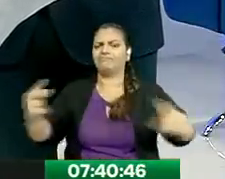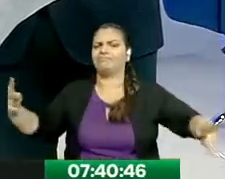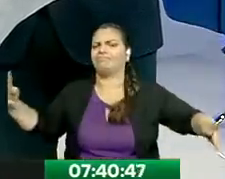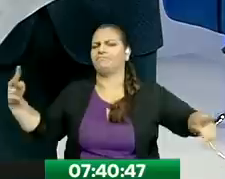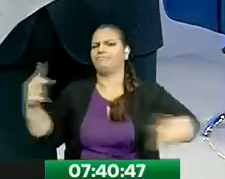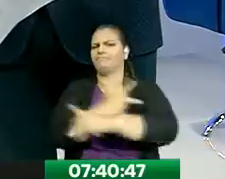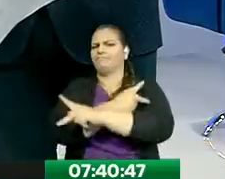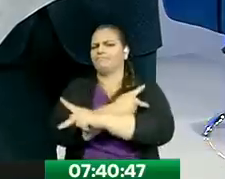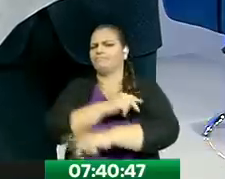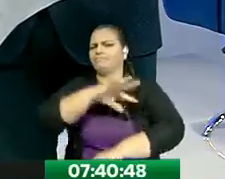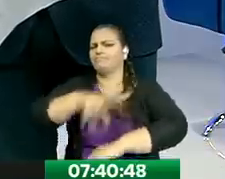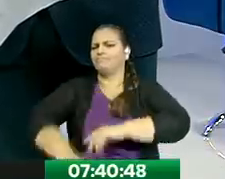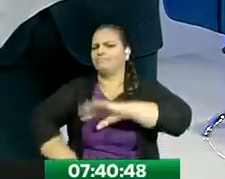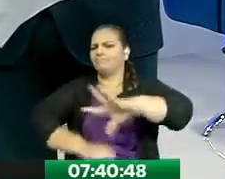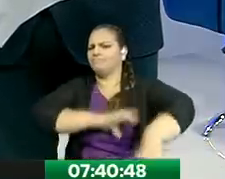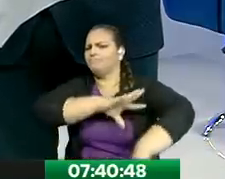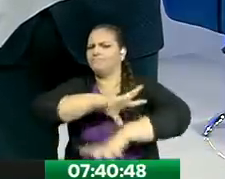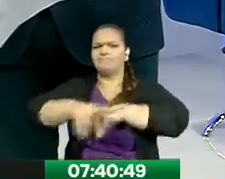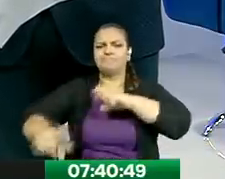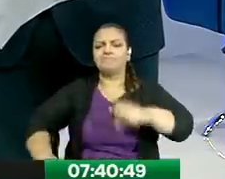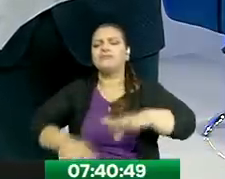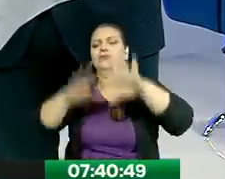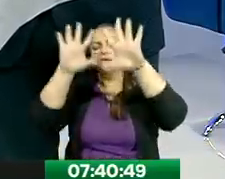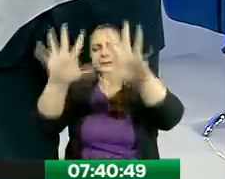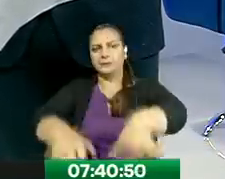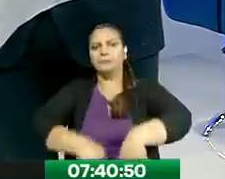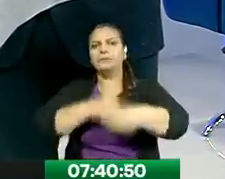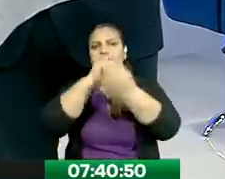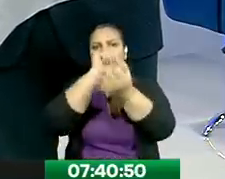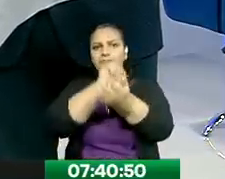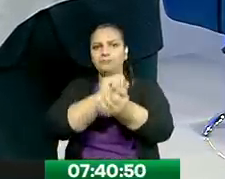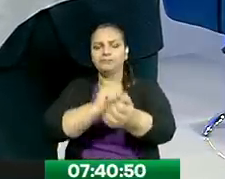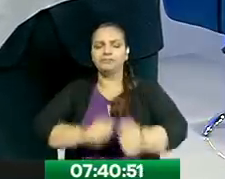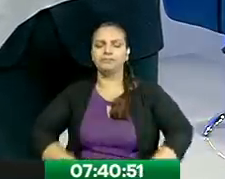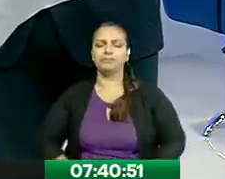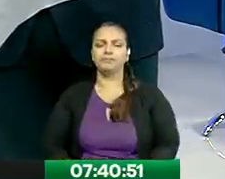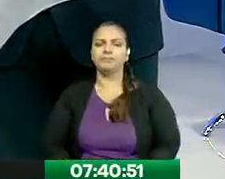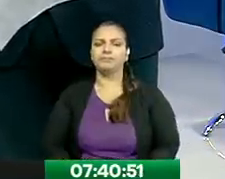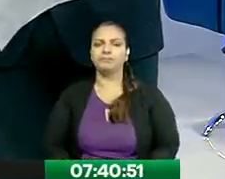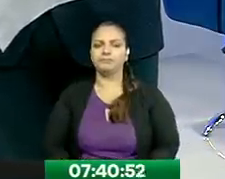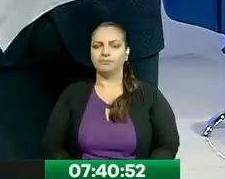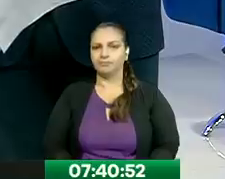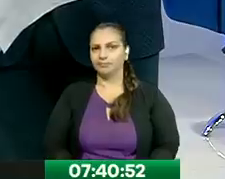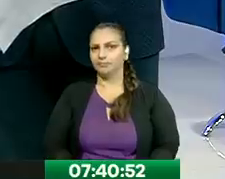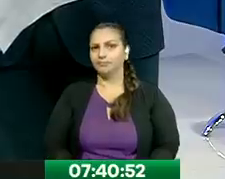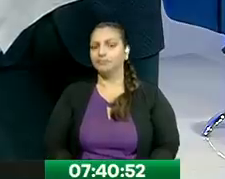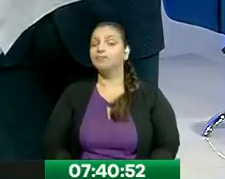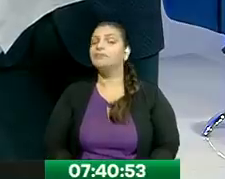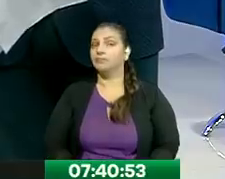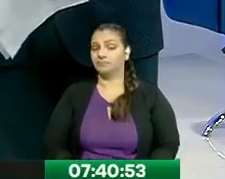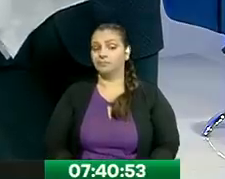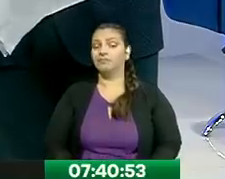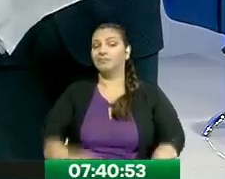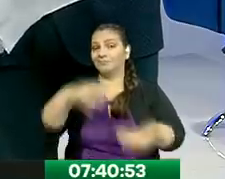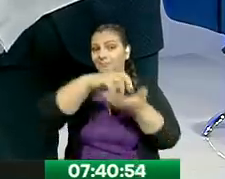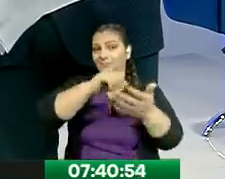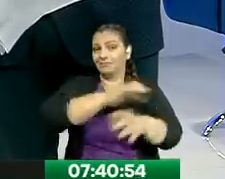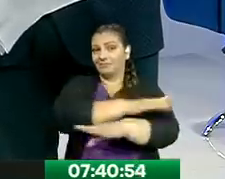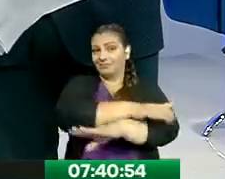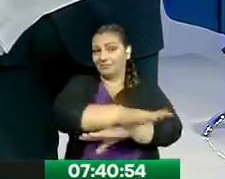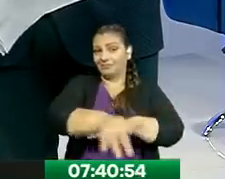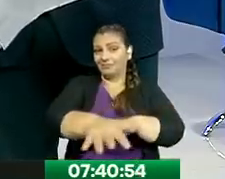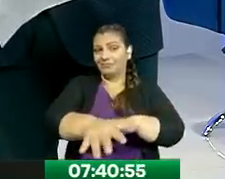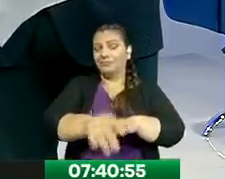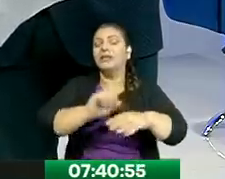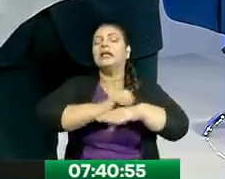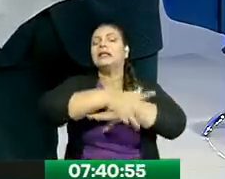al robo en haciendas en la provincia de los ríos en la operación y pacto 417 además se decomisaron